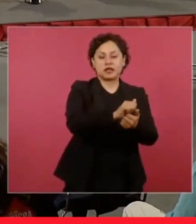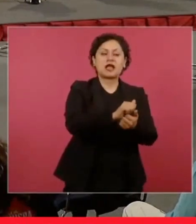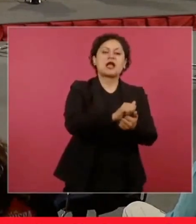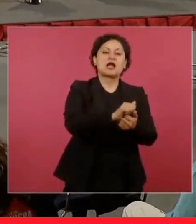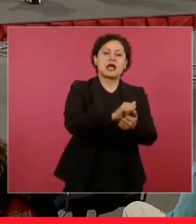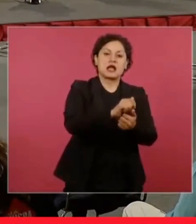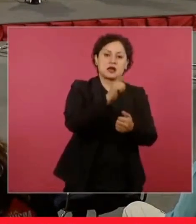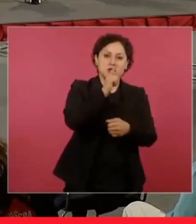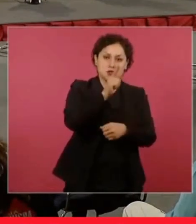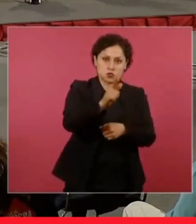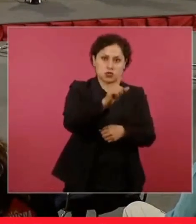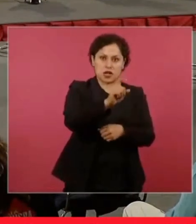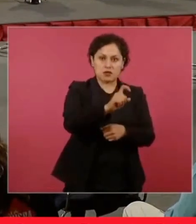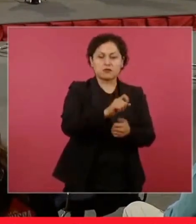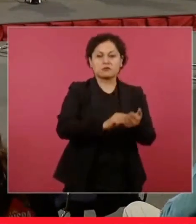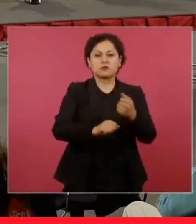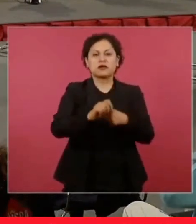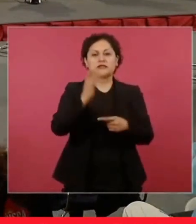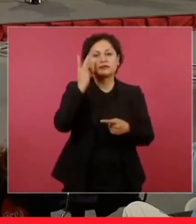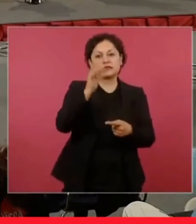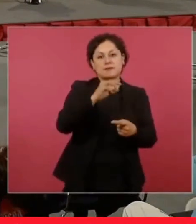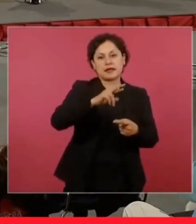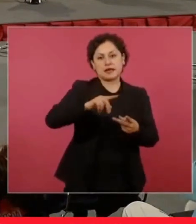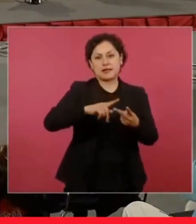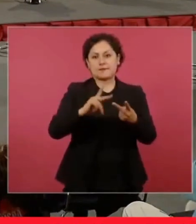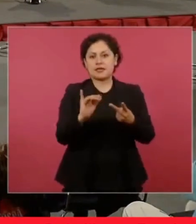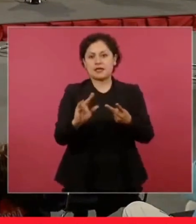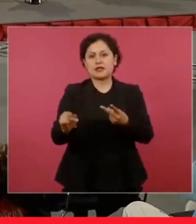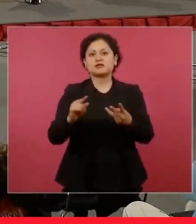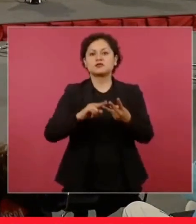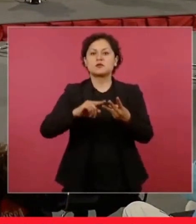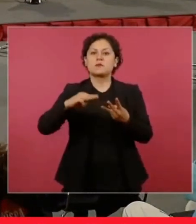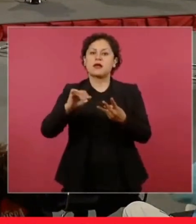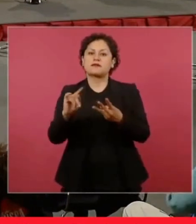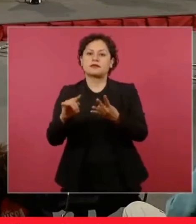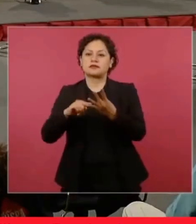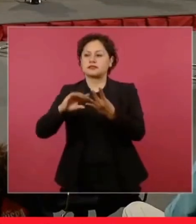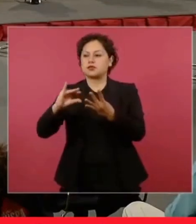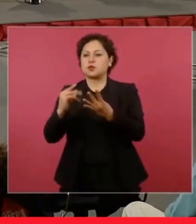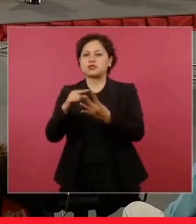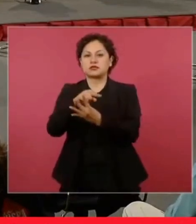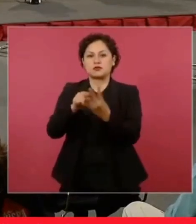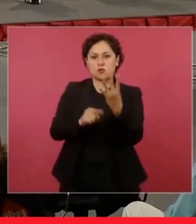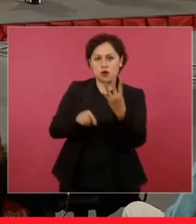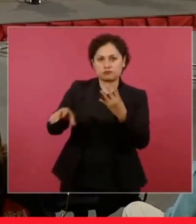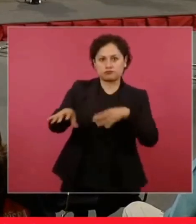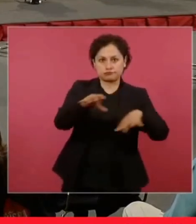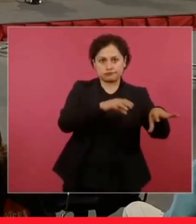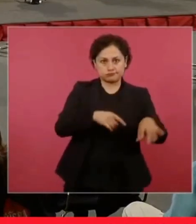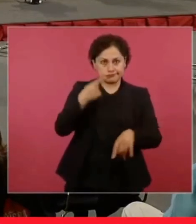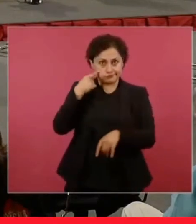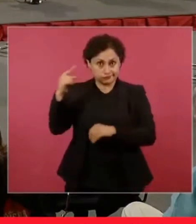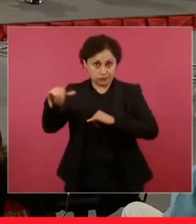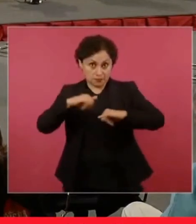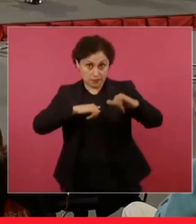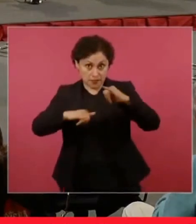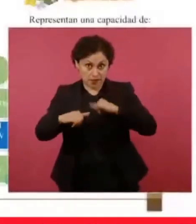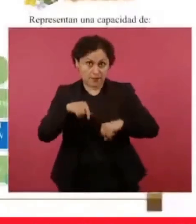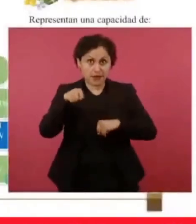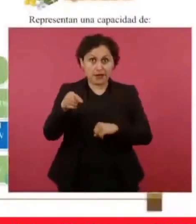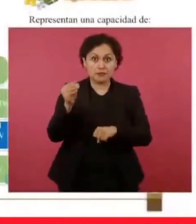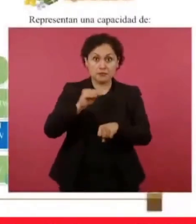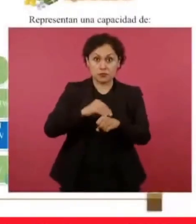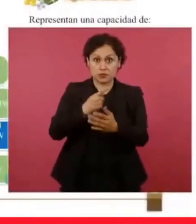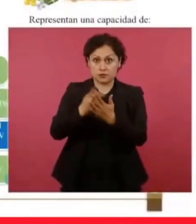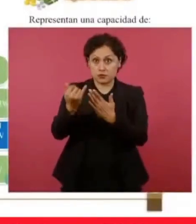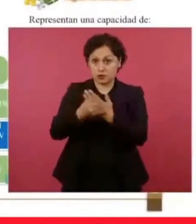el caso de Santa María, de Picachos, de Amata y de Chicoacén. Como verán en este mapa, gran parte de estos proyectos tienen